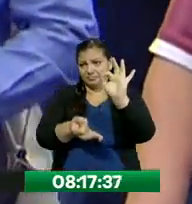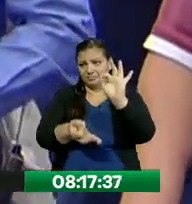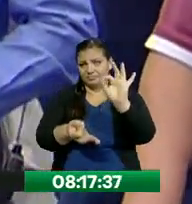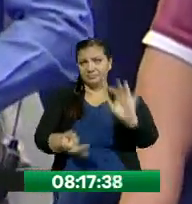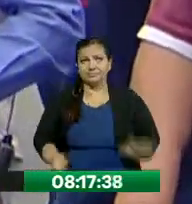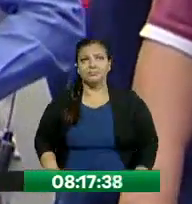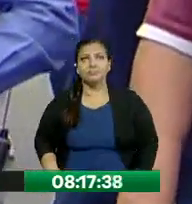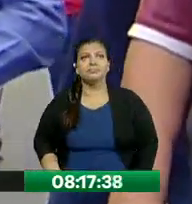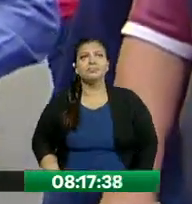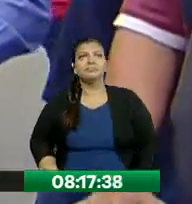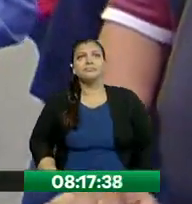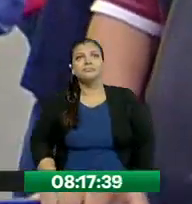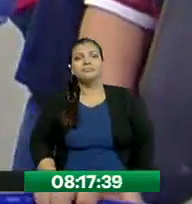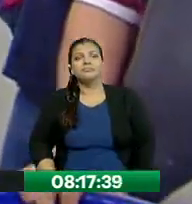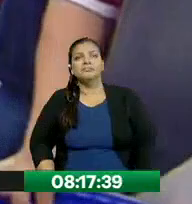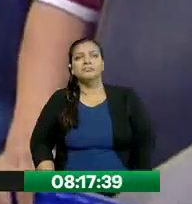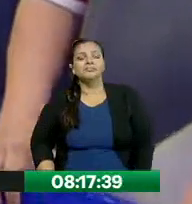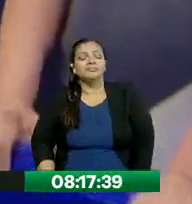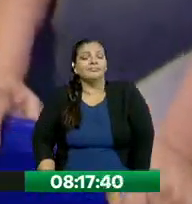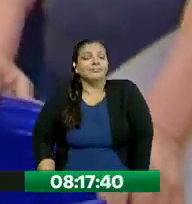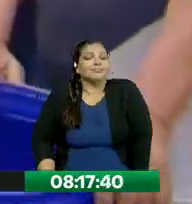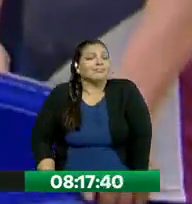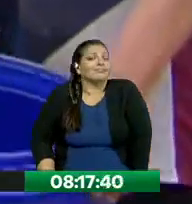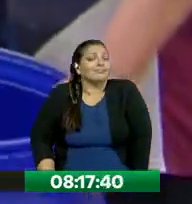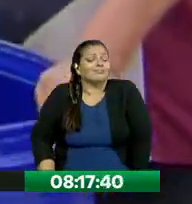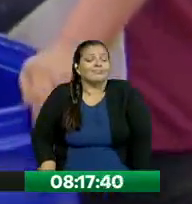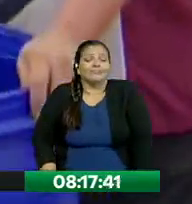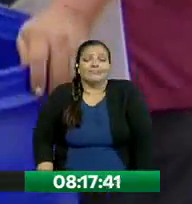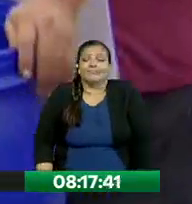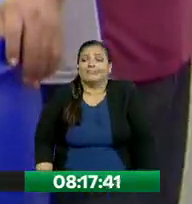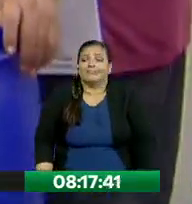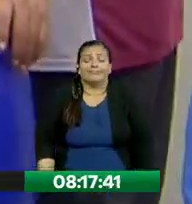Ya le digo, es algo absurdo. Perfecto.